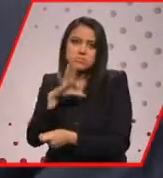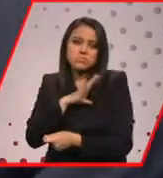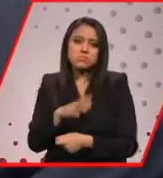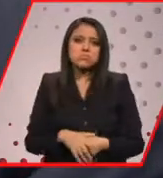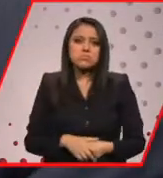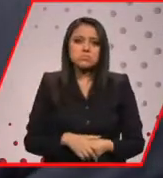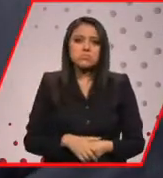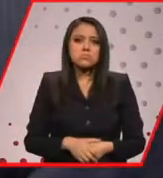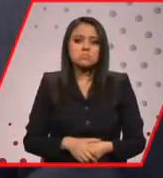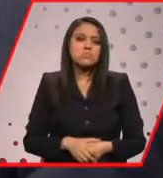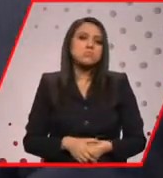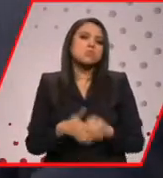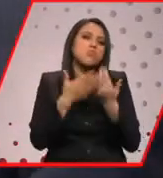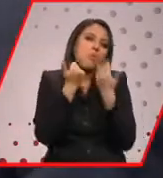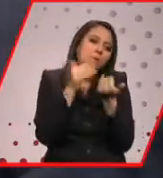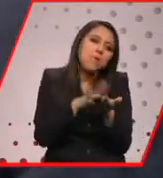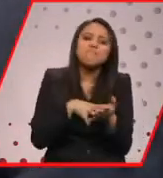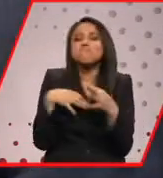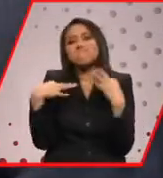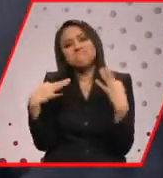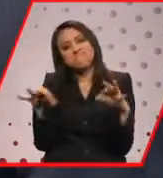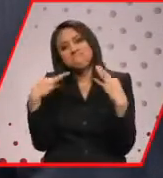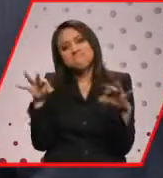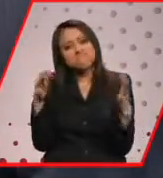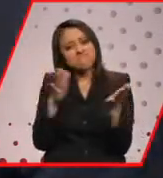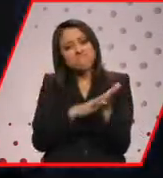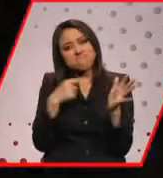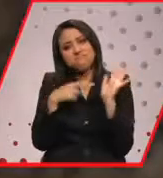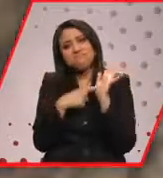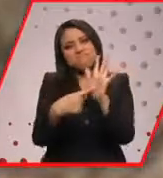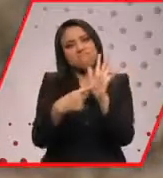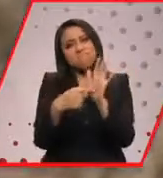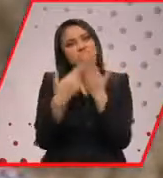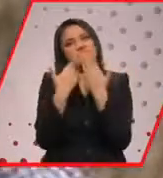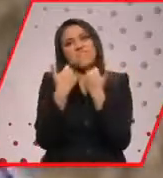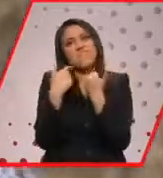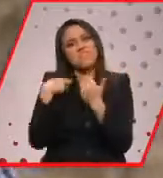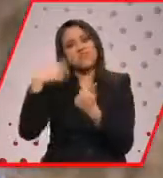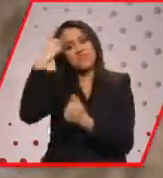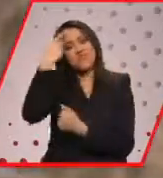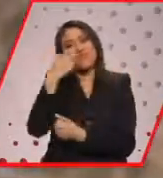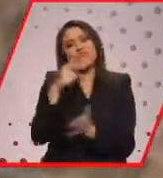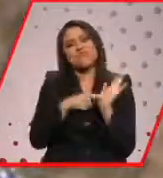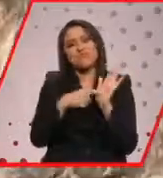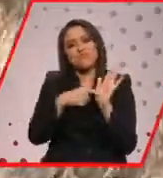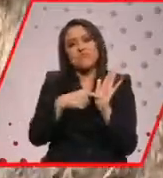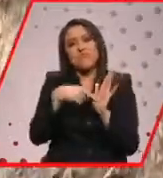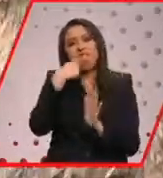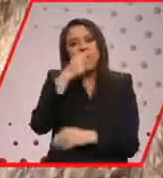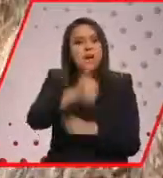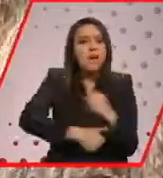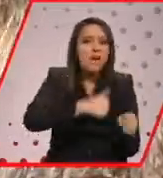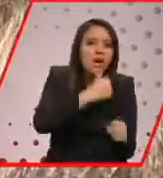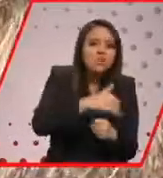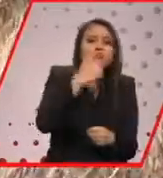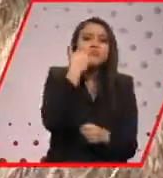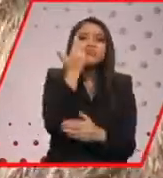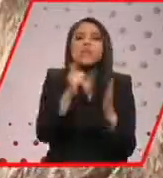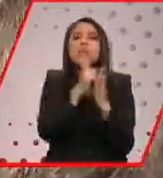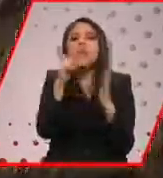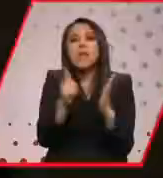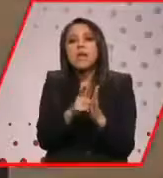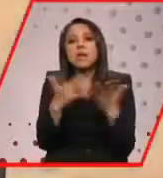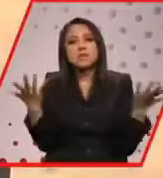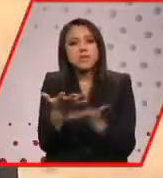sea, impropia porque no tienen un documento fehaciente que los acredite como dueños. Aseguran que por años han buscado legalizar esas